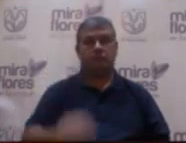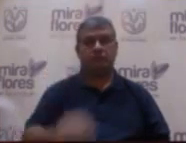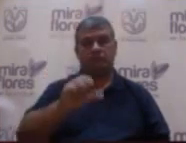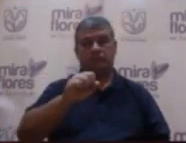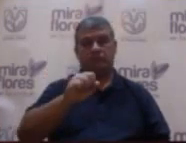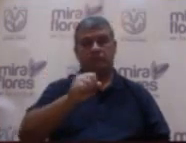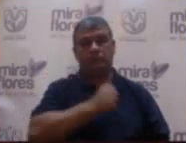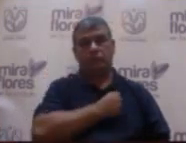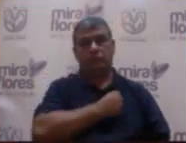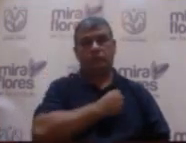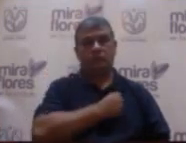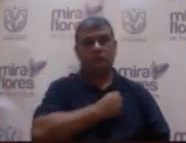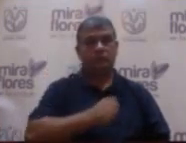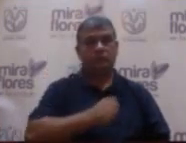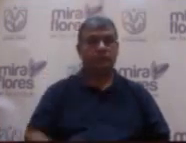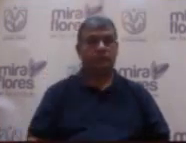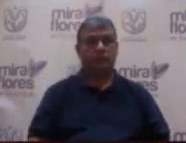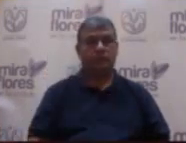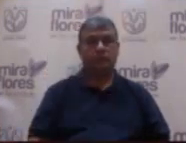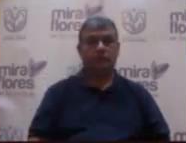señora Susana Stiglitz Watson,